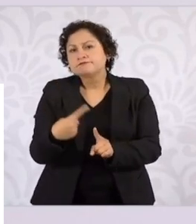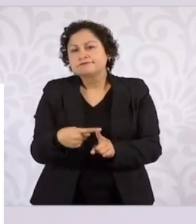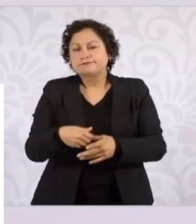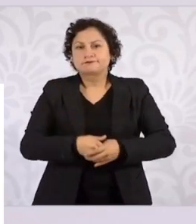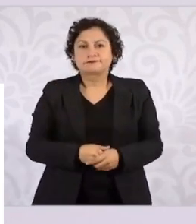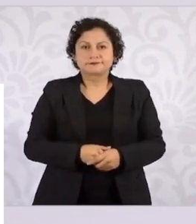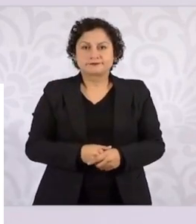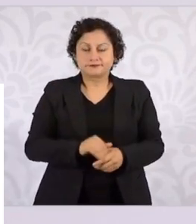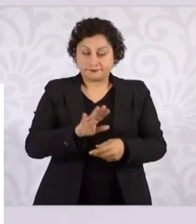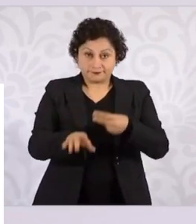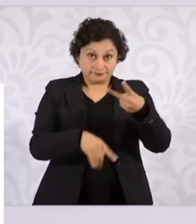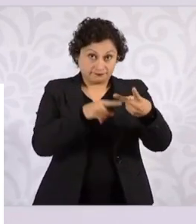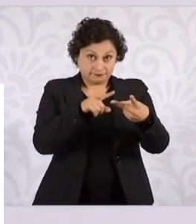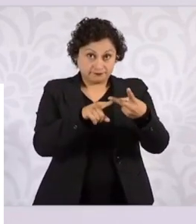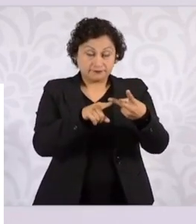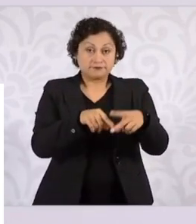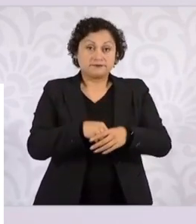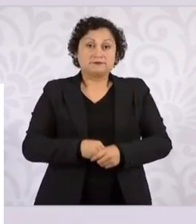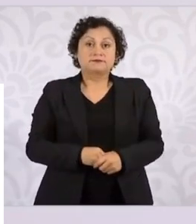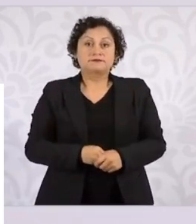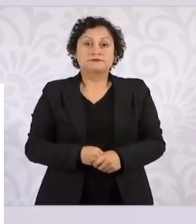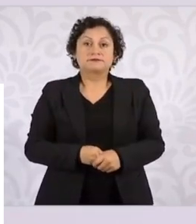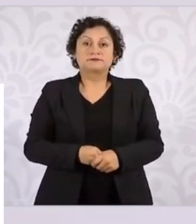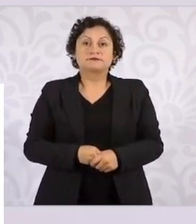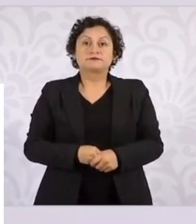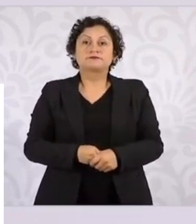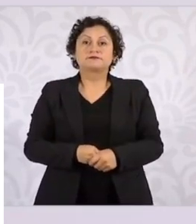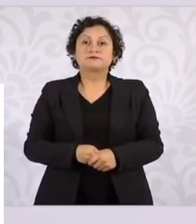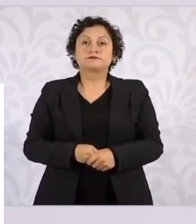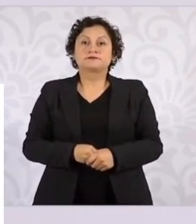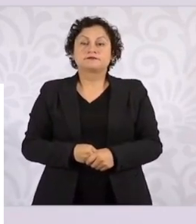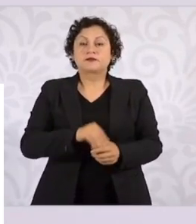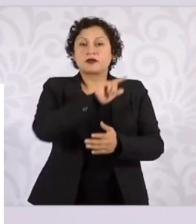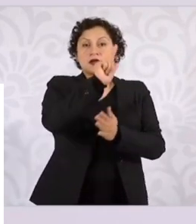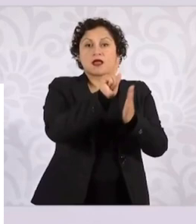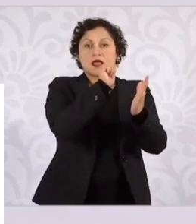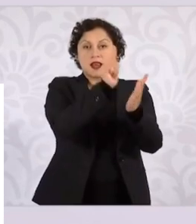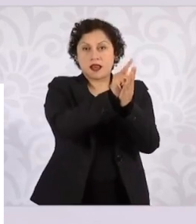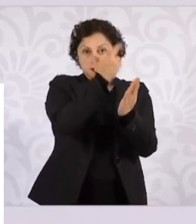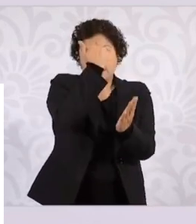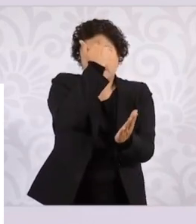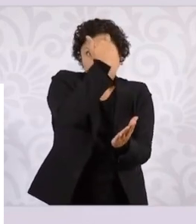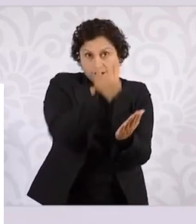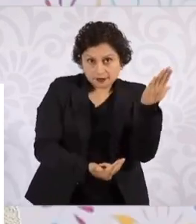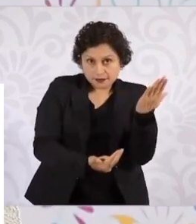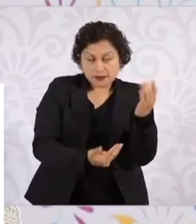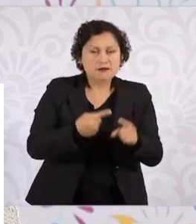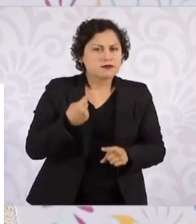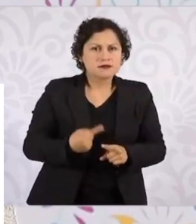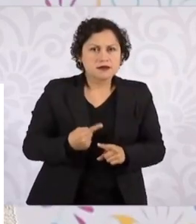Y segundo, quien está violando la ley son ellos,